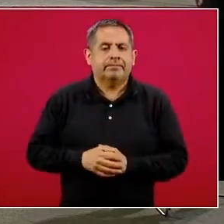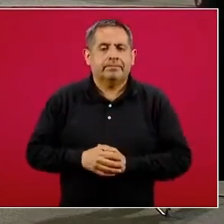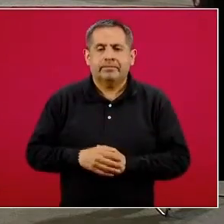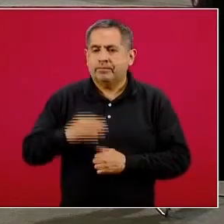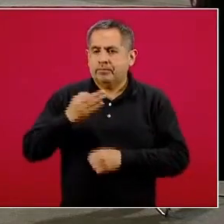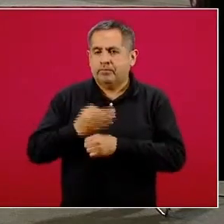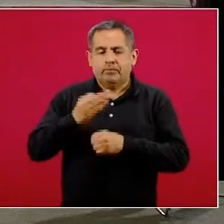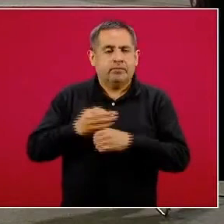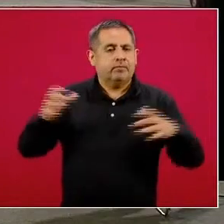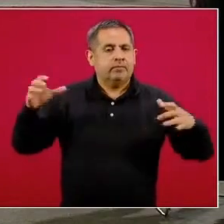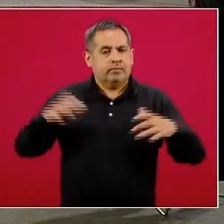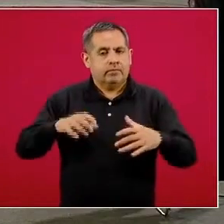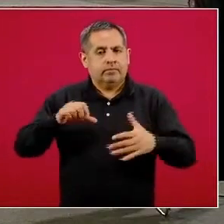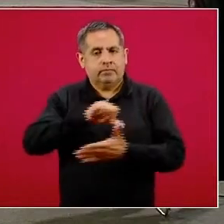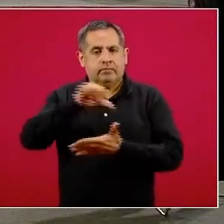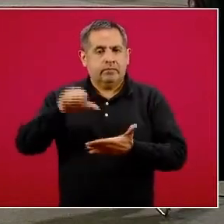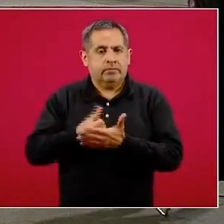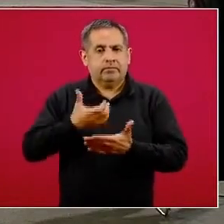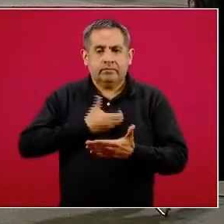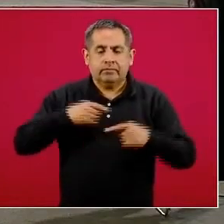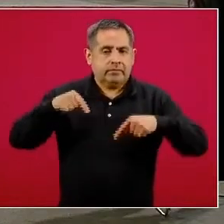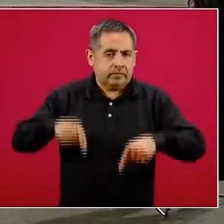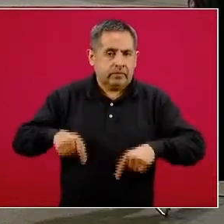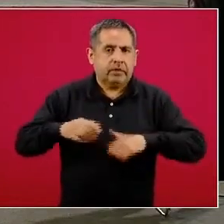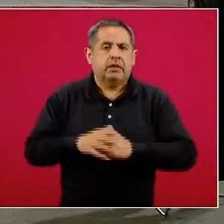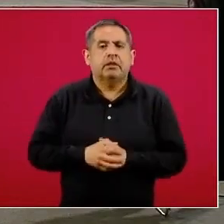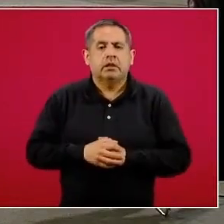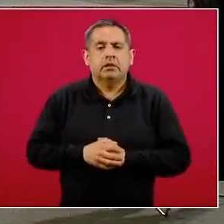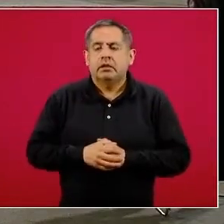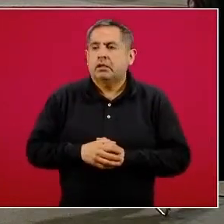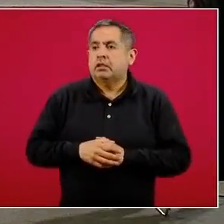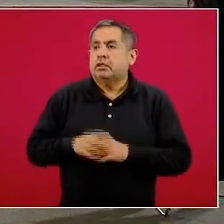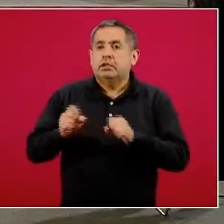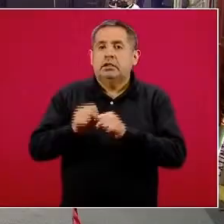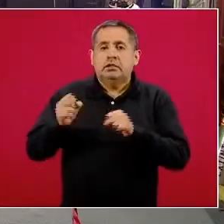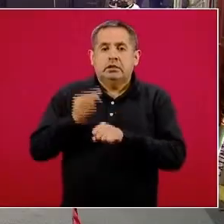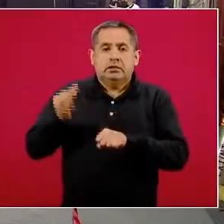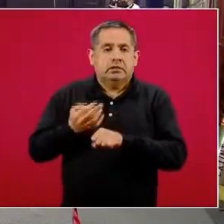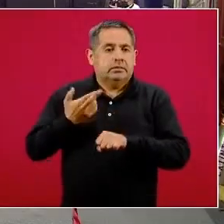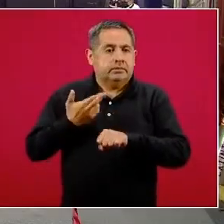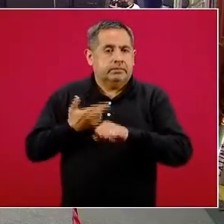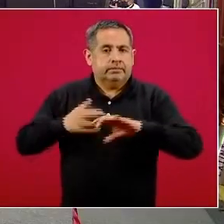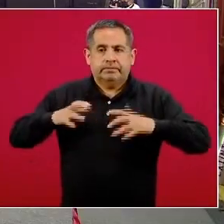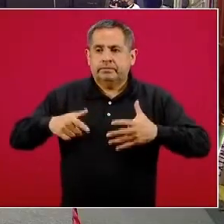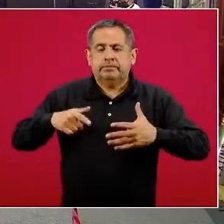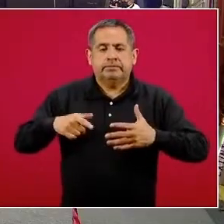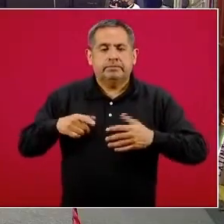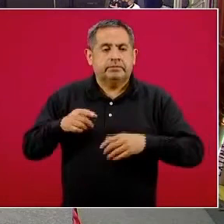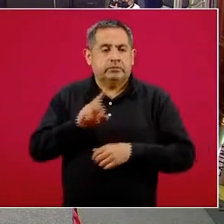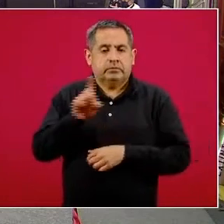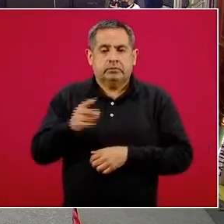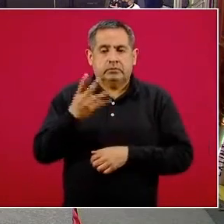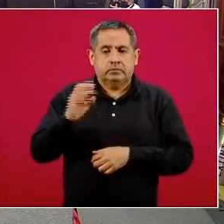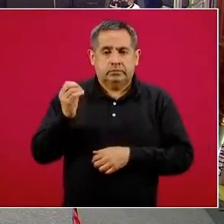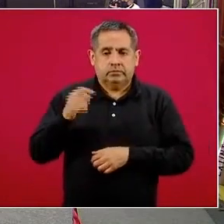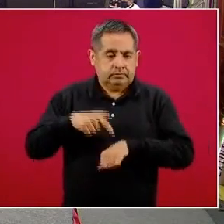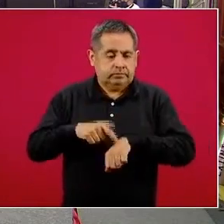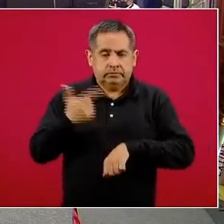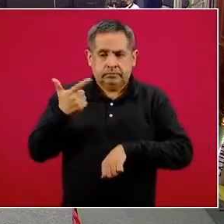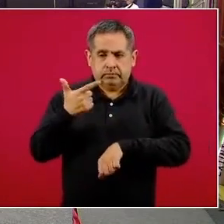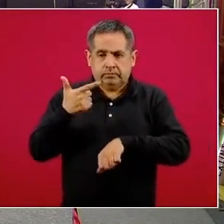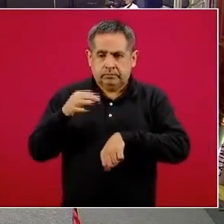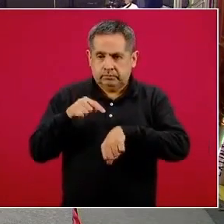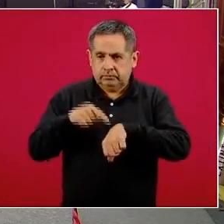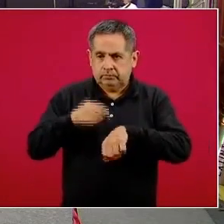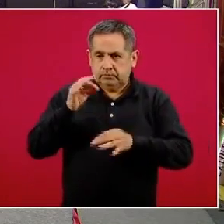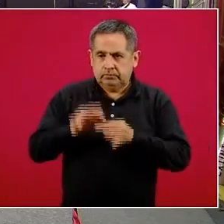aquí en Palacio Nacional. Estamos en el Salón Tesorería. Hoy es domingo 4 de octubre, son las 19 horas en punto. Muchas gracias